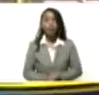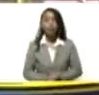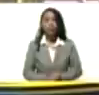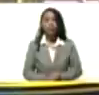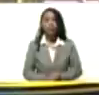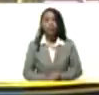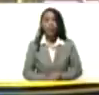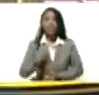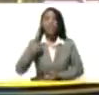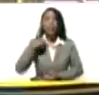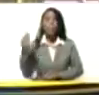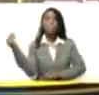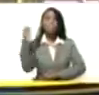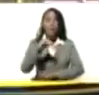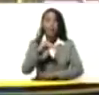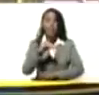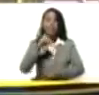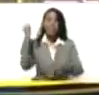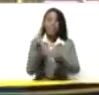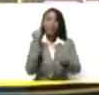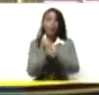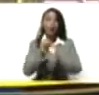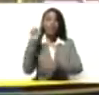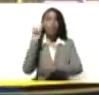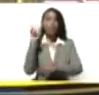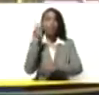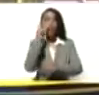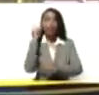tenemos que dar más por venezuela compatriota